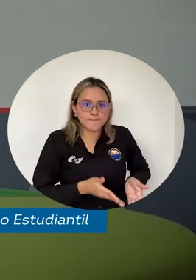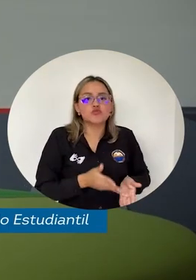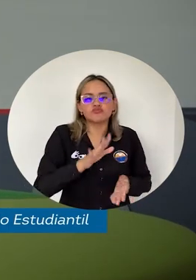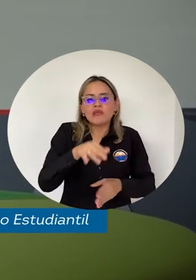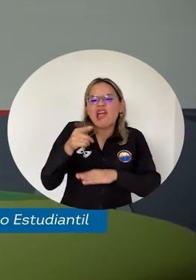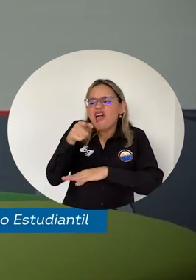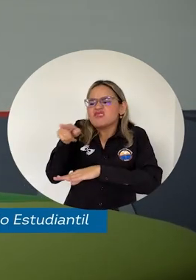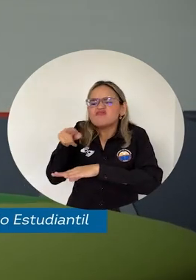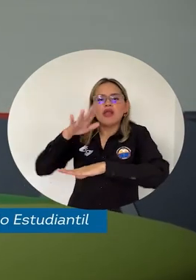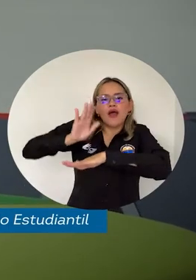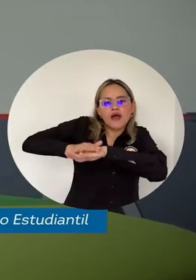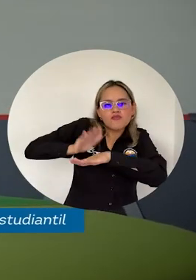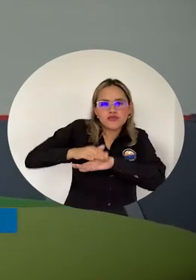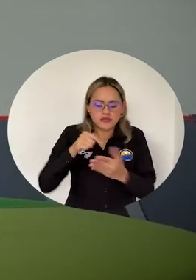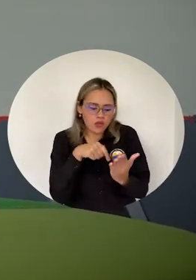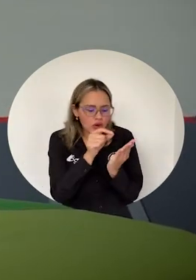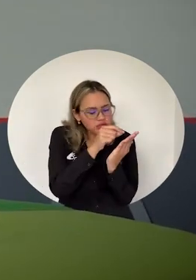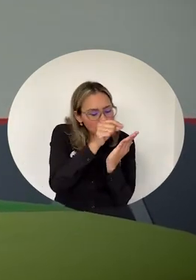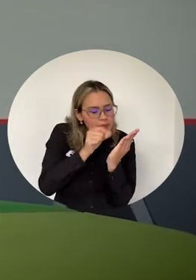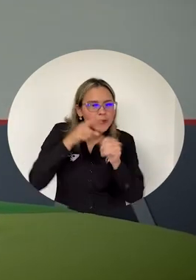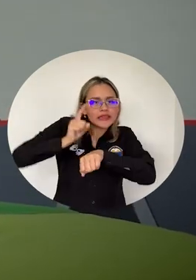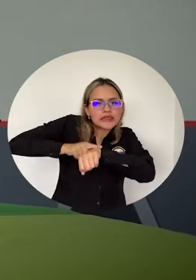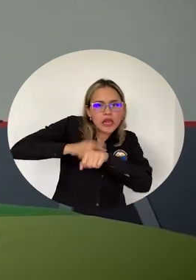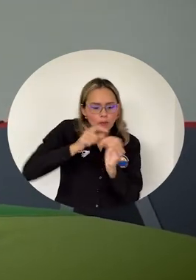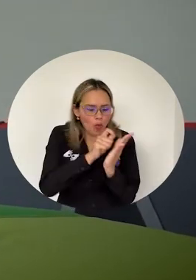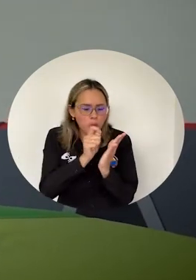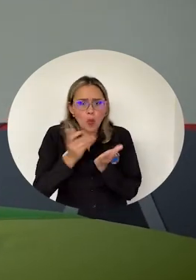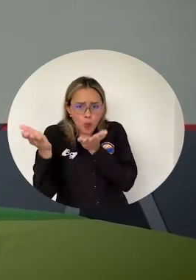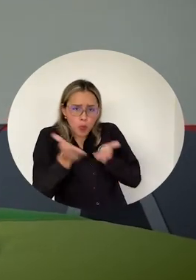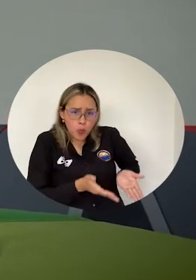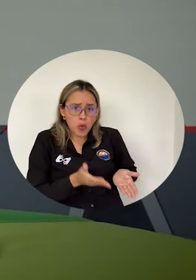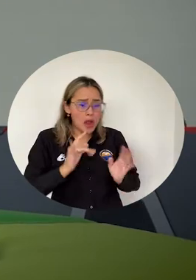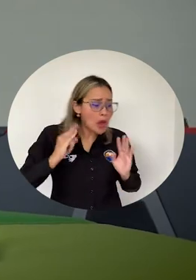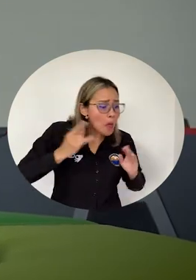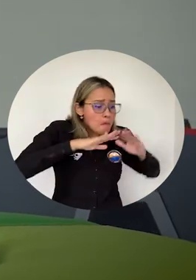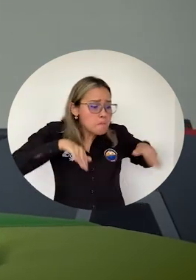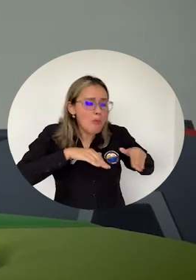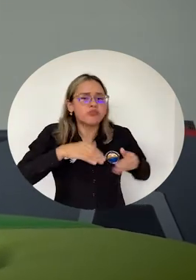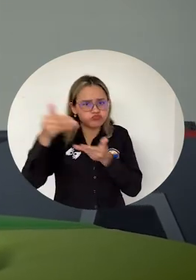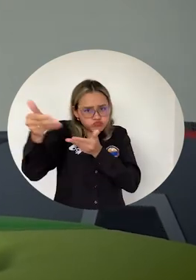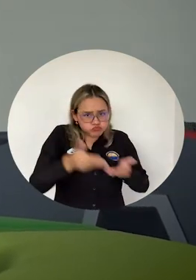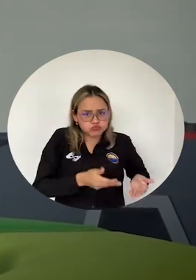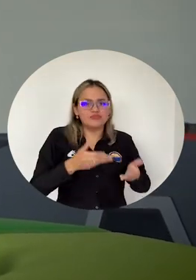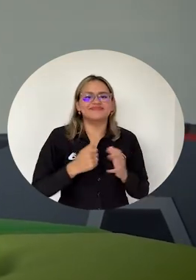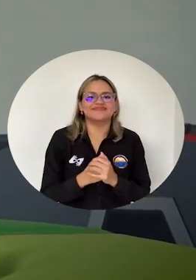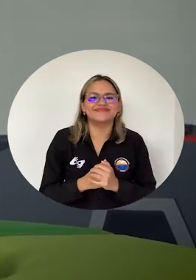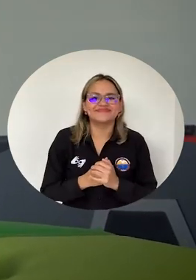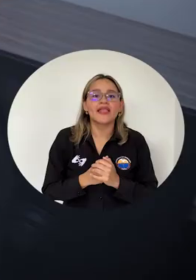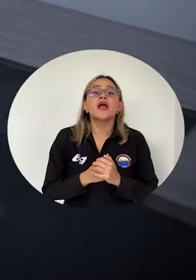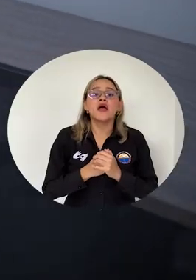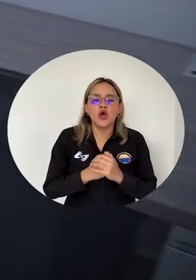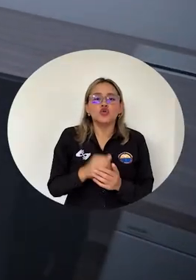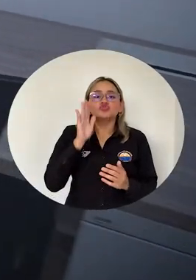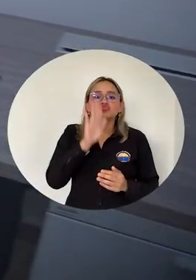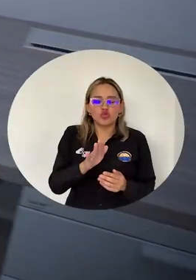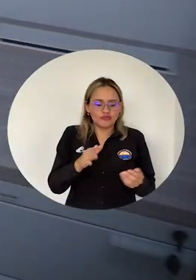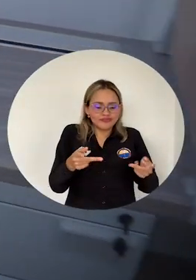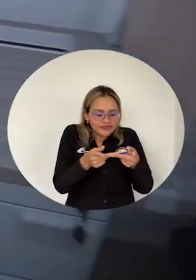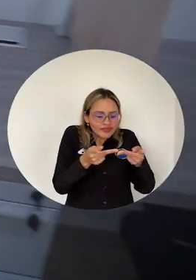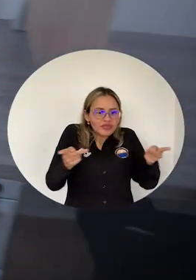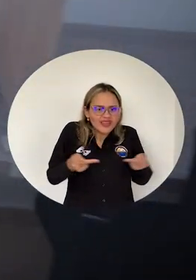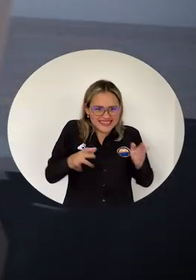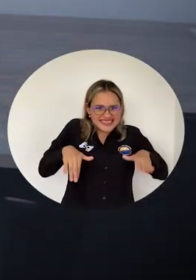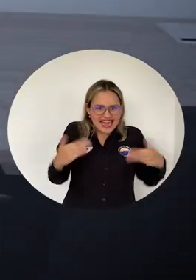elementos Siempre y cuando no haya una persona que esté demandando estos elementos, el estudiante podrá continuar Las salas de